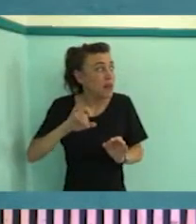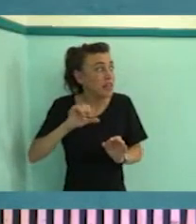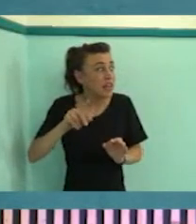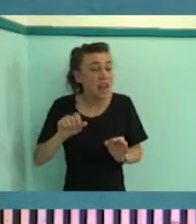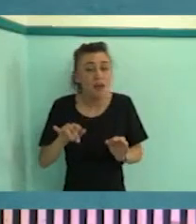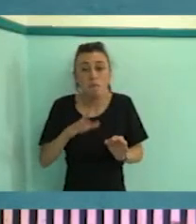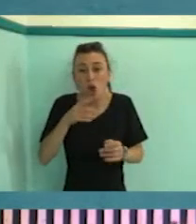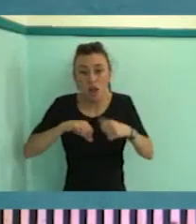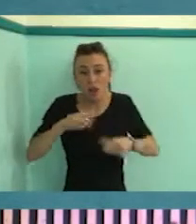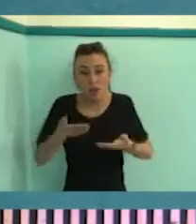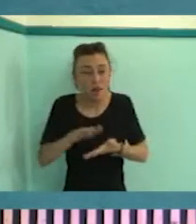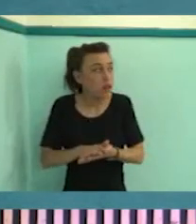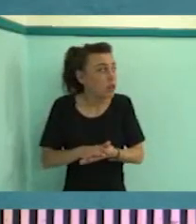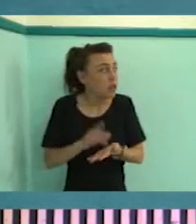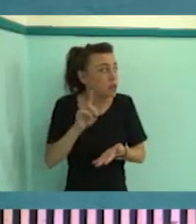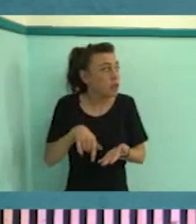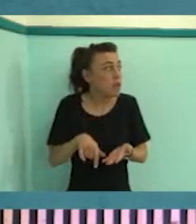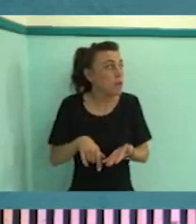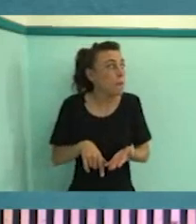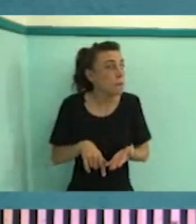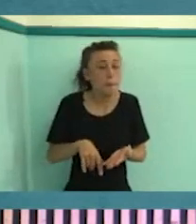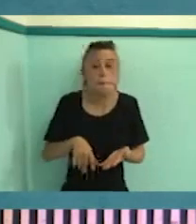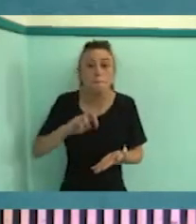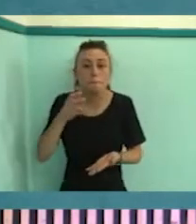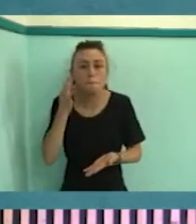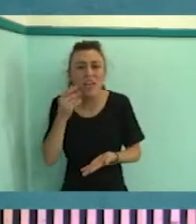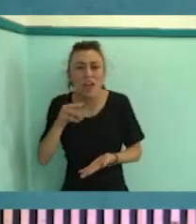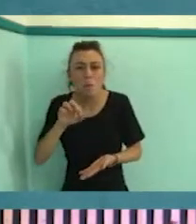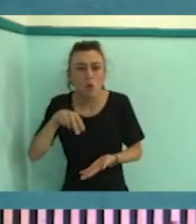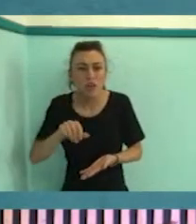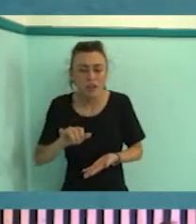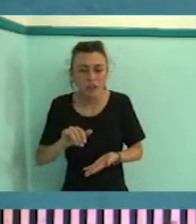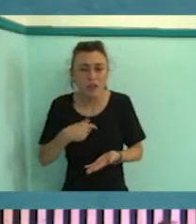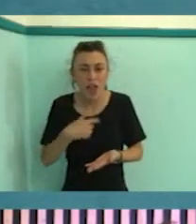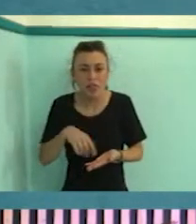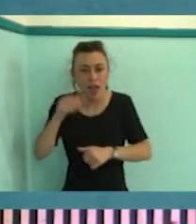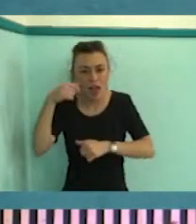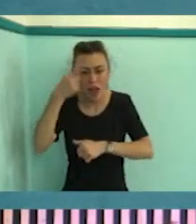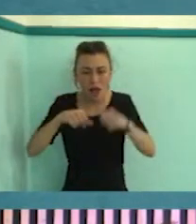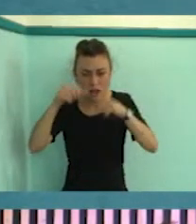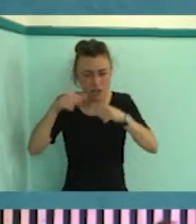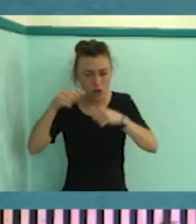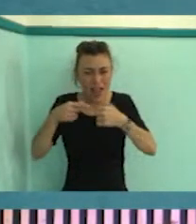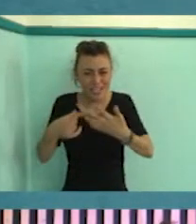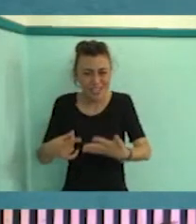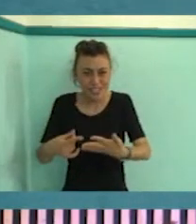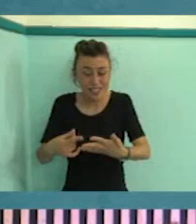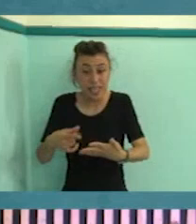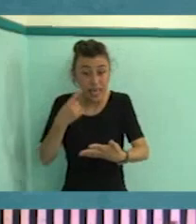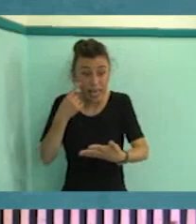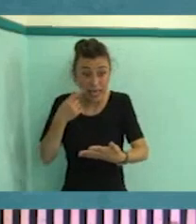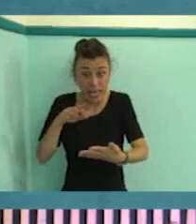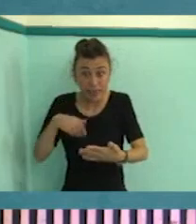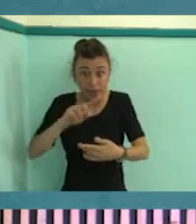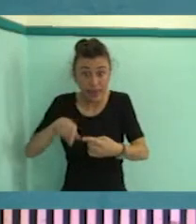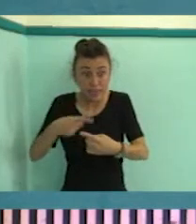cantante La pelopony que se fue a Turquía a hacerse seis operaciones a la vez en la cara que ella misma luego admitió que era una locura lo que había hecho eso no